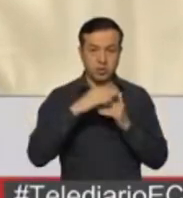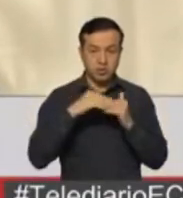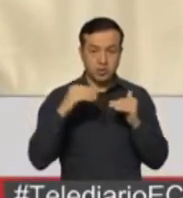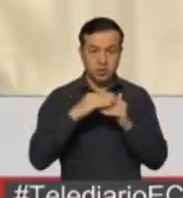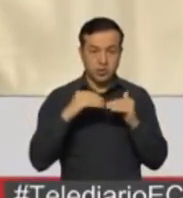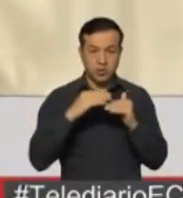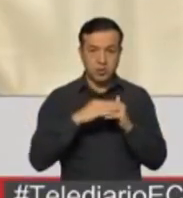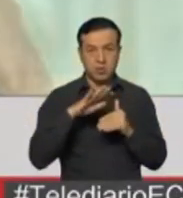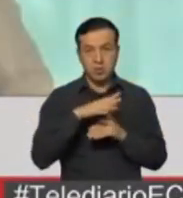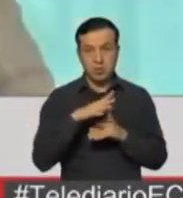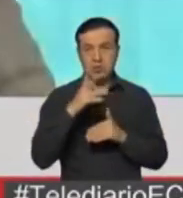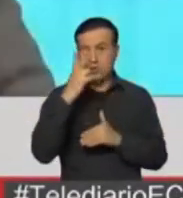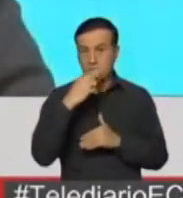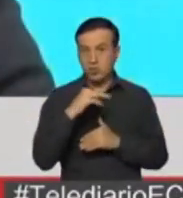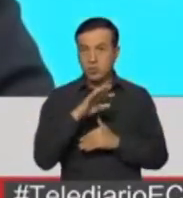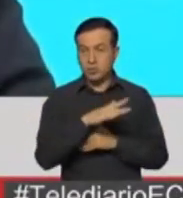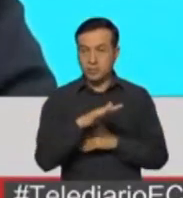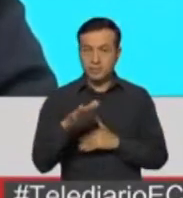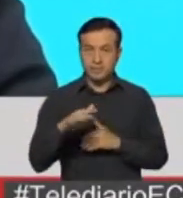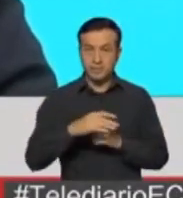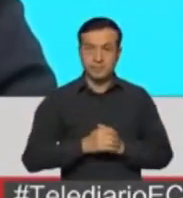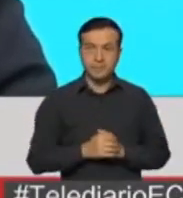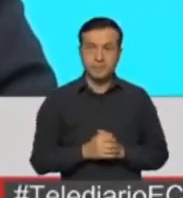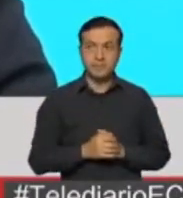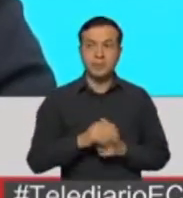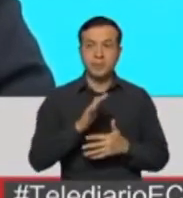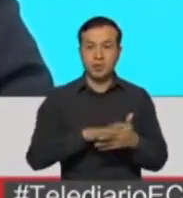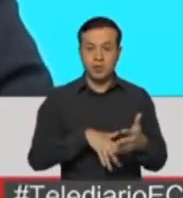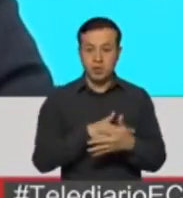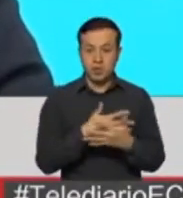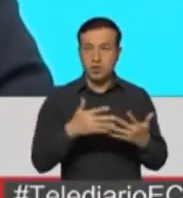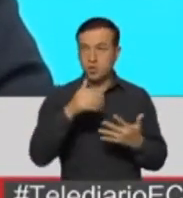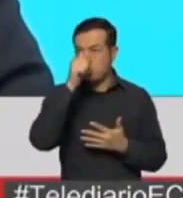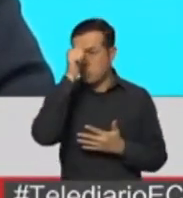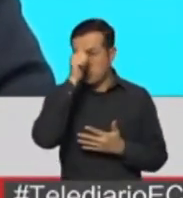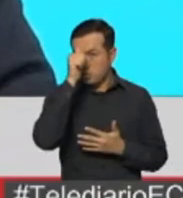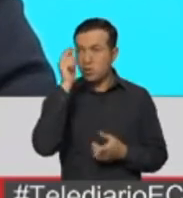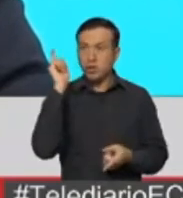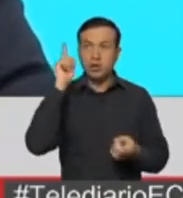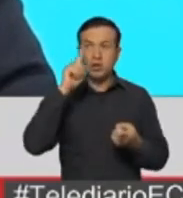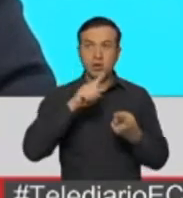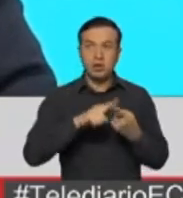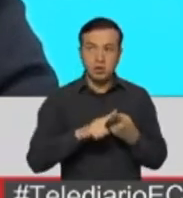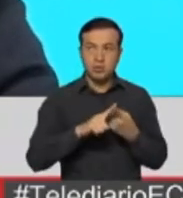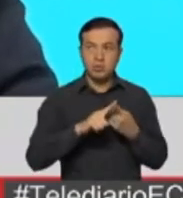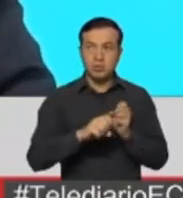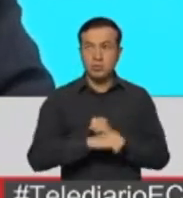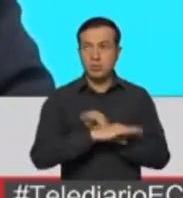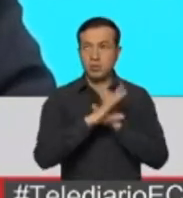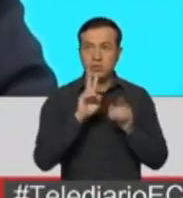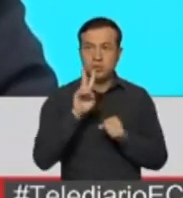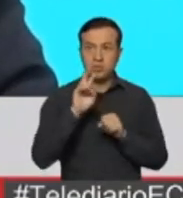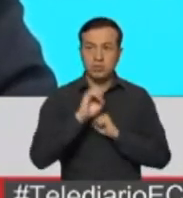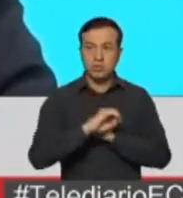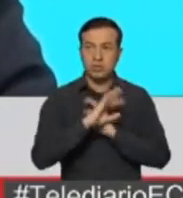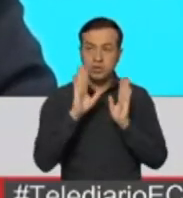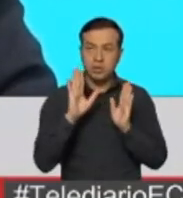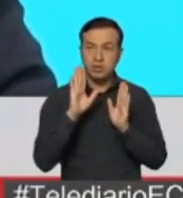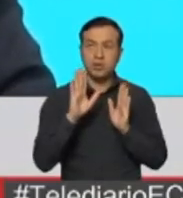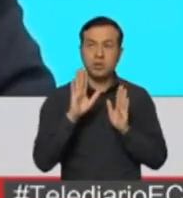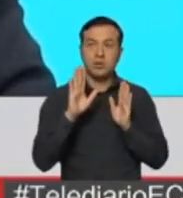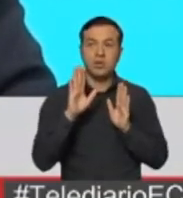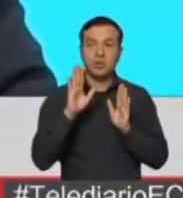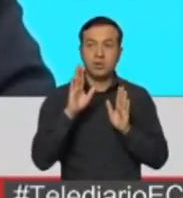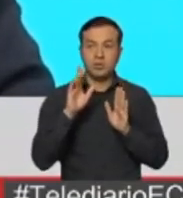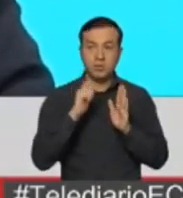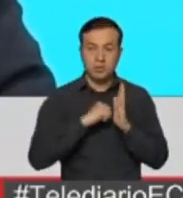tarifa promedio de los hoteles. Se va a ampliar el horario de funcionamiento de domingo hasta igual amaneciendo lunes hasta las 2 de la mañana en locales